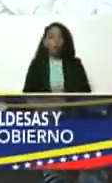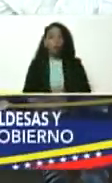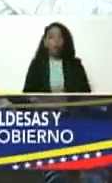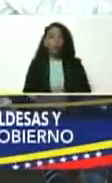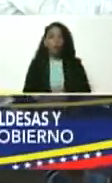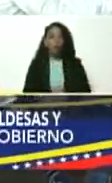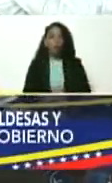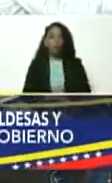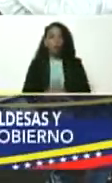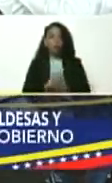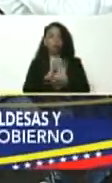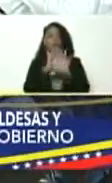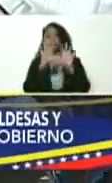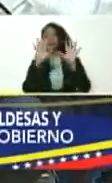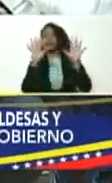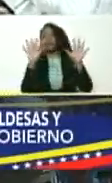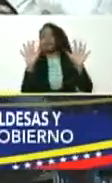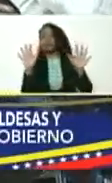brillante